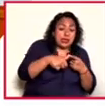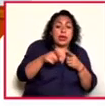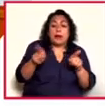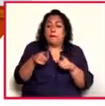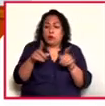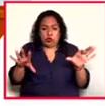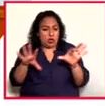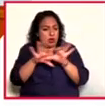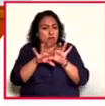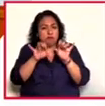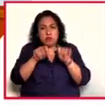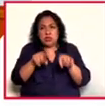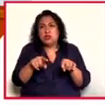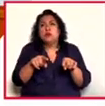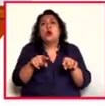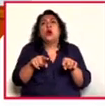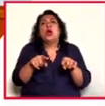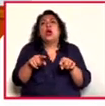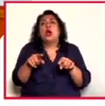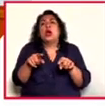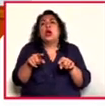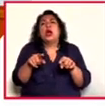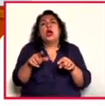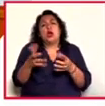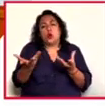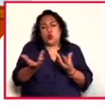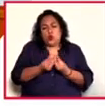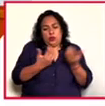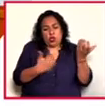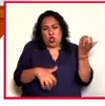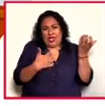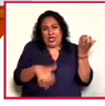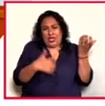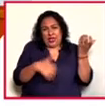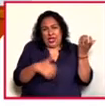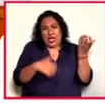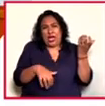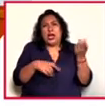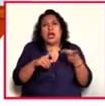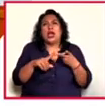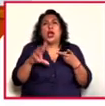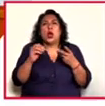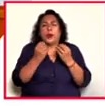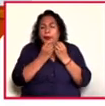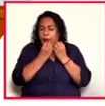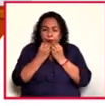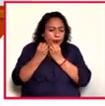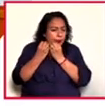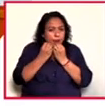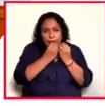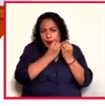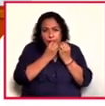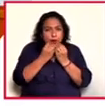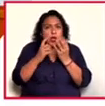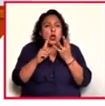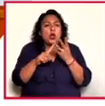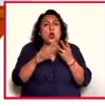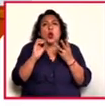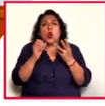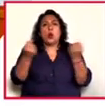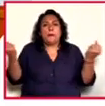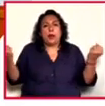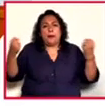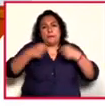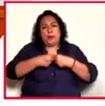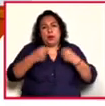hacía acompañado de una guitarra o de una armónica o de un acordeón, que fueron